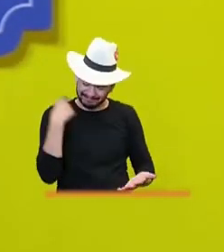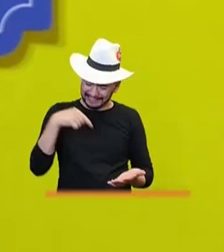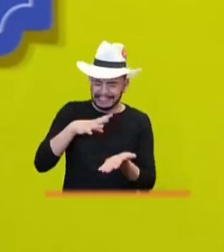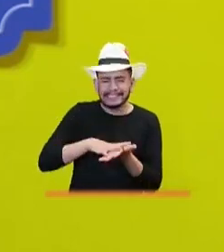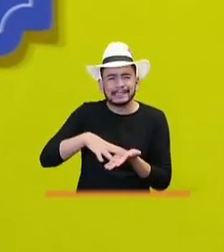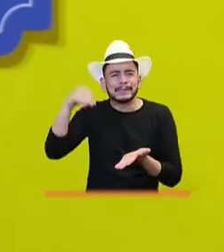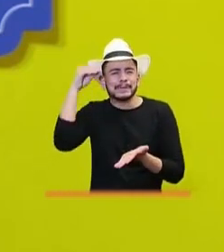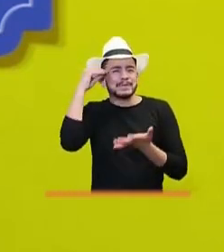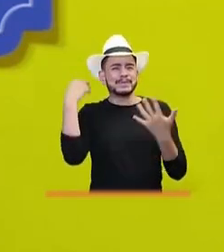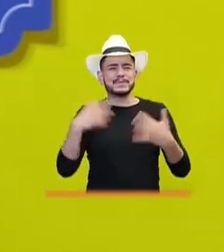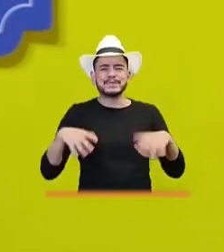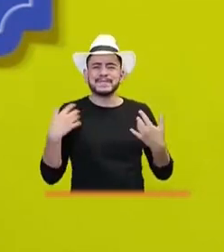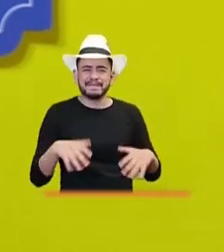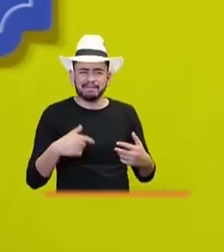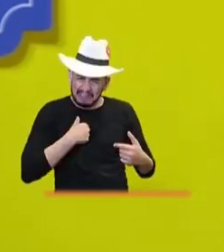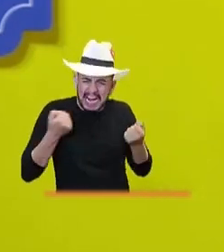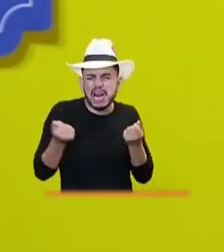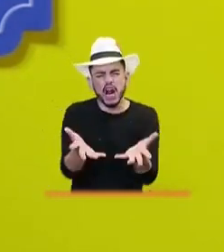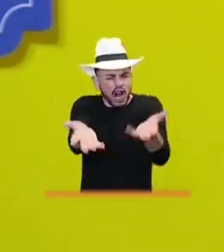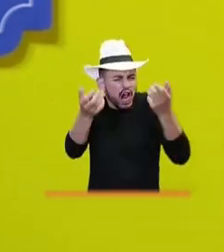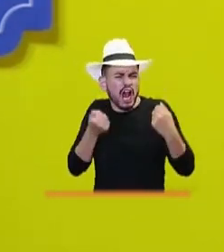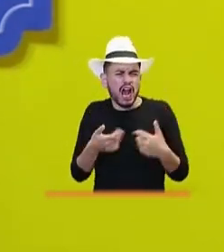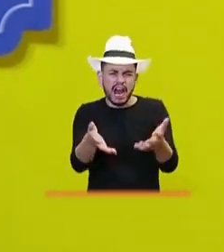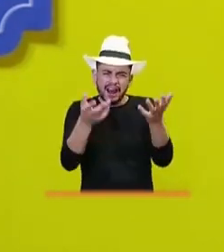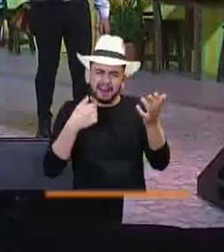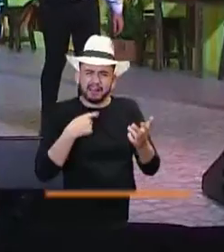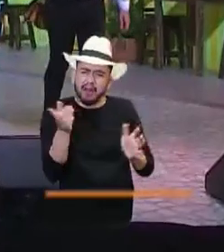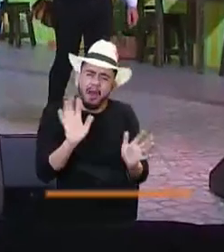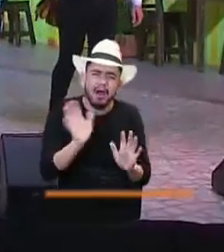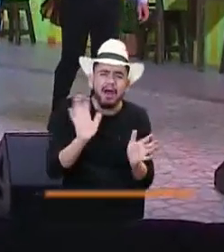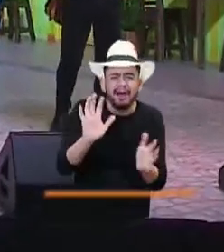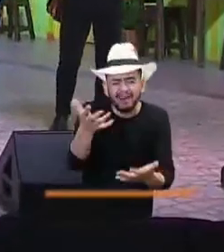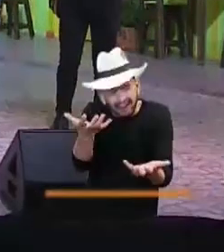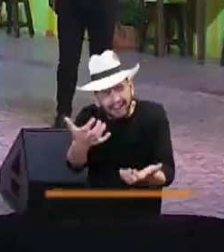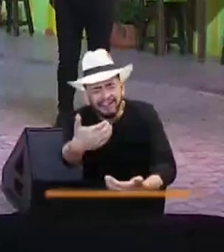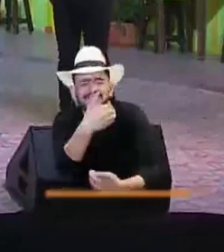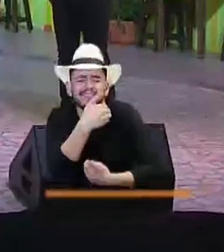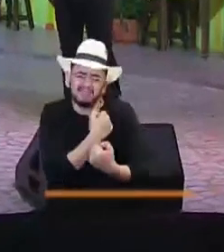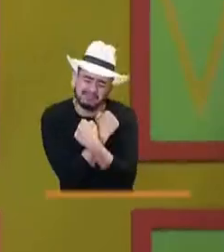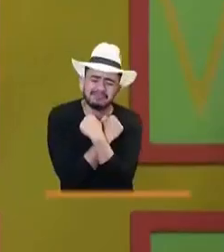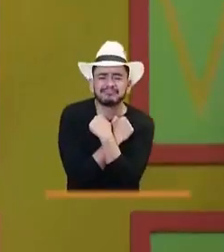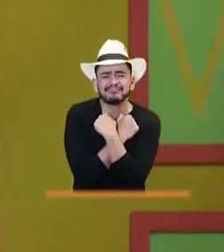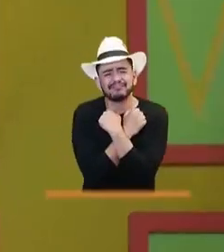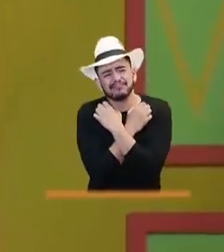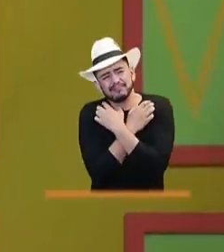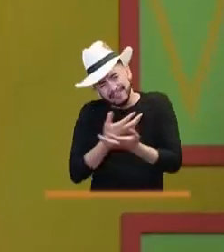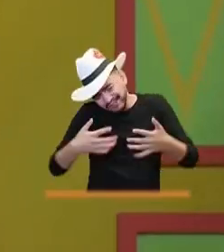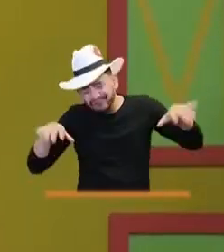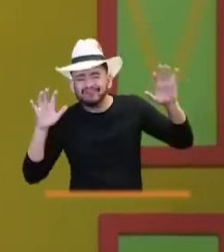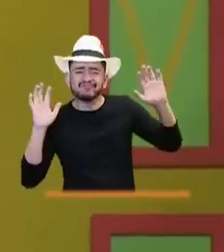echar cantaleta, me besa y me da un abrazo. Por un fracaso